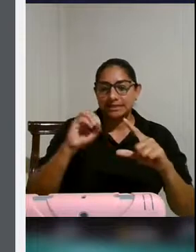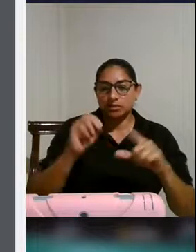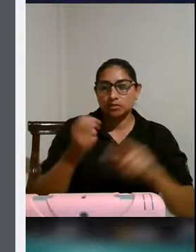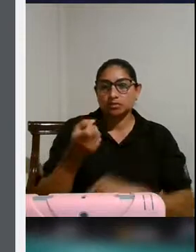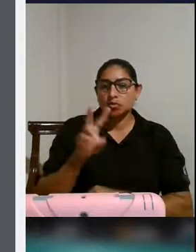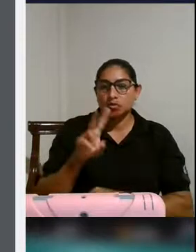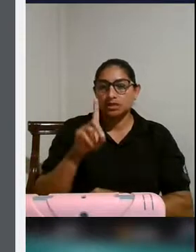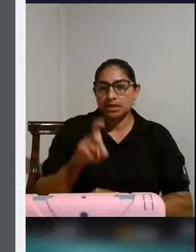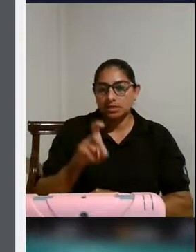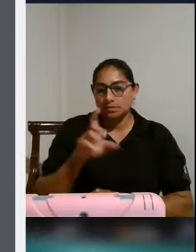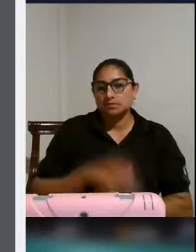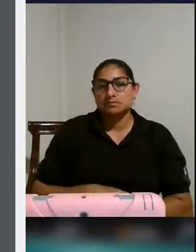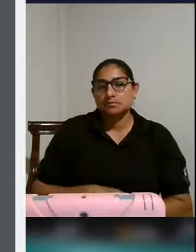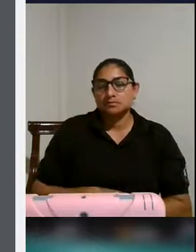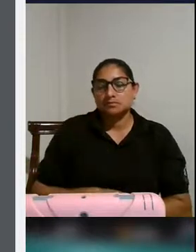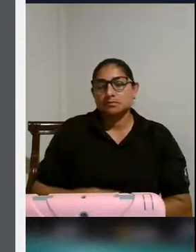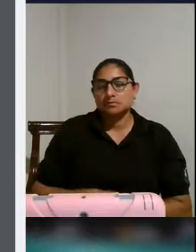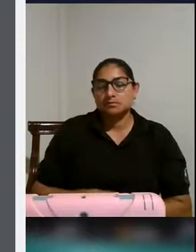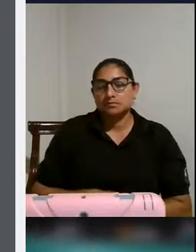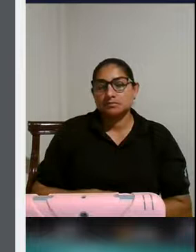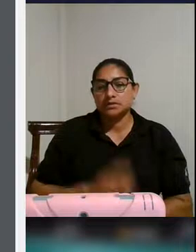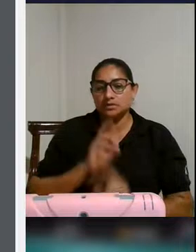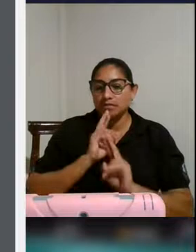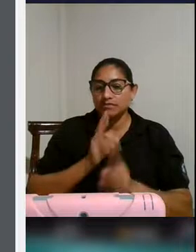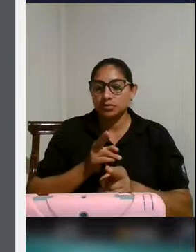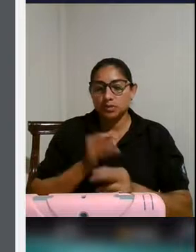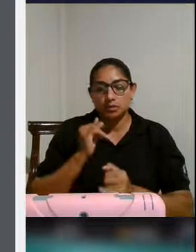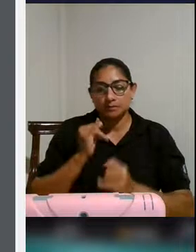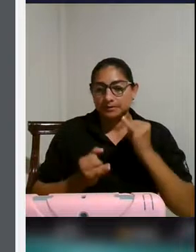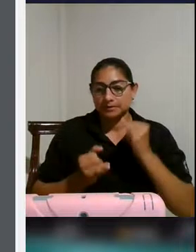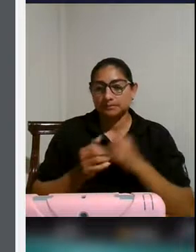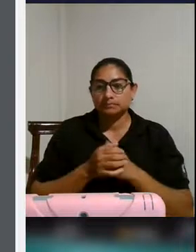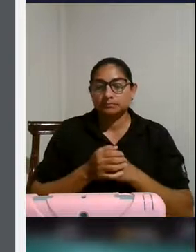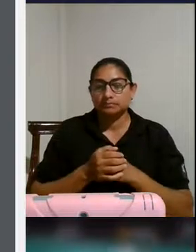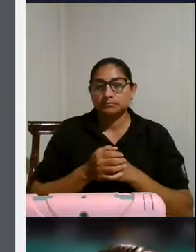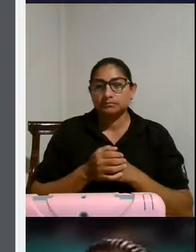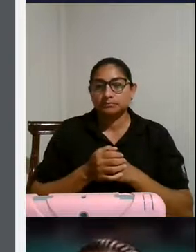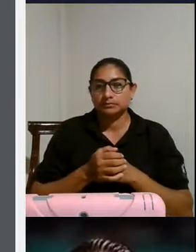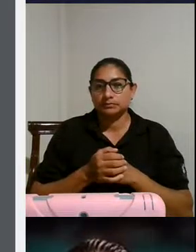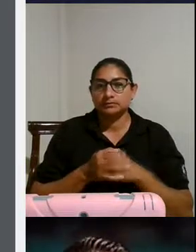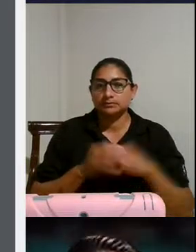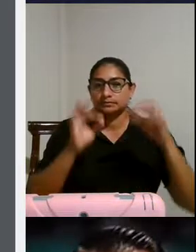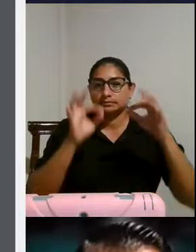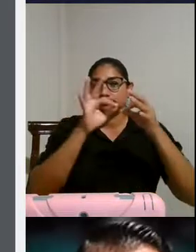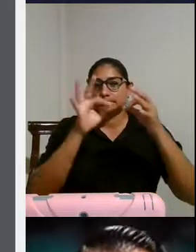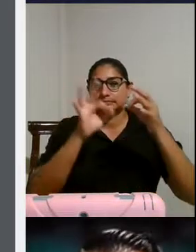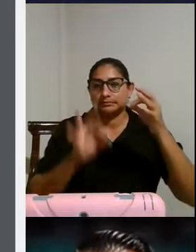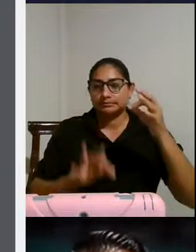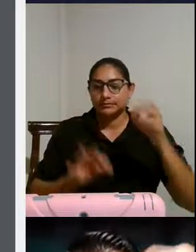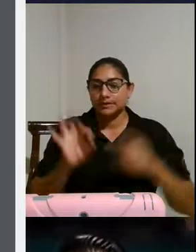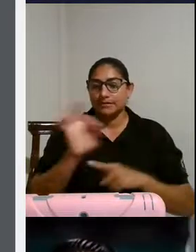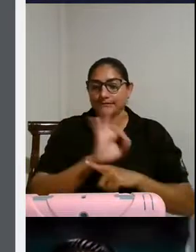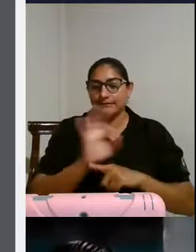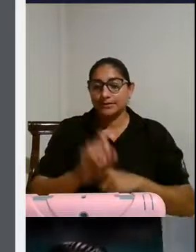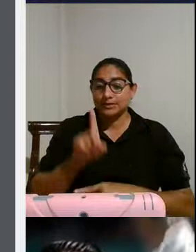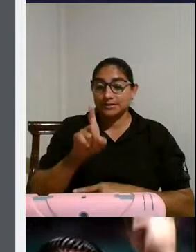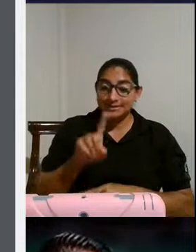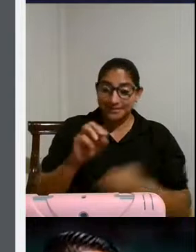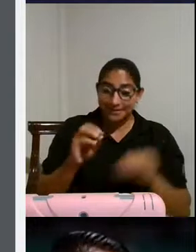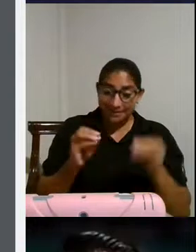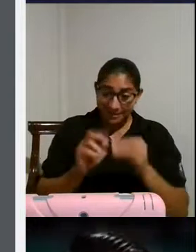12x. Y ese es el resultado final. La derivada de la función 6x a la 2 más 4